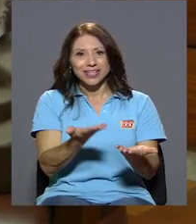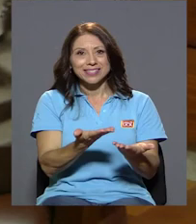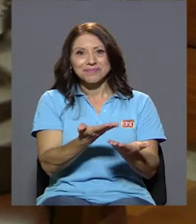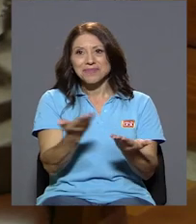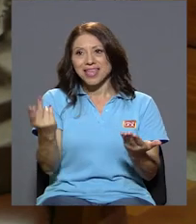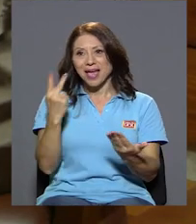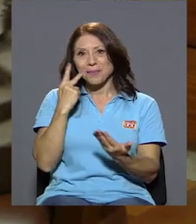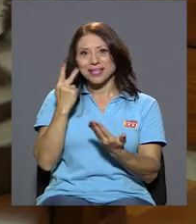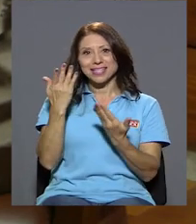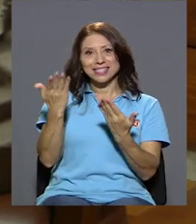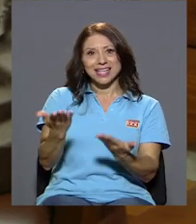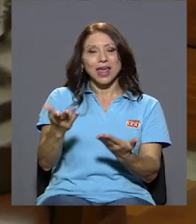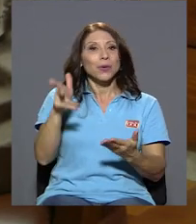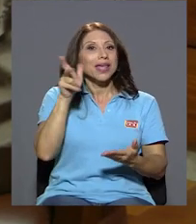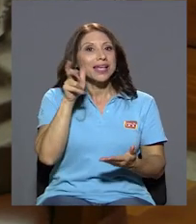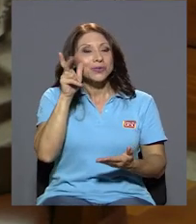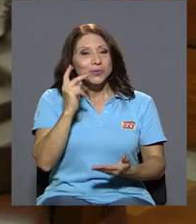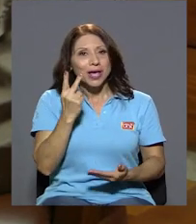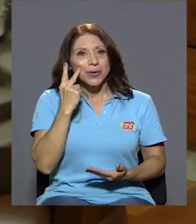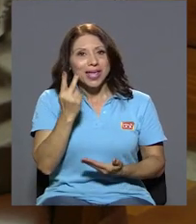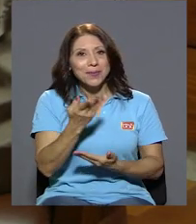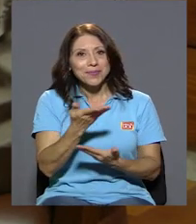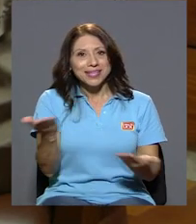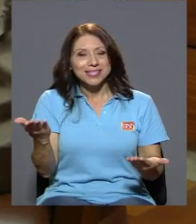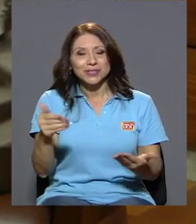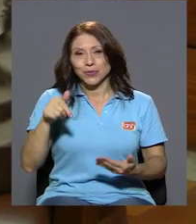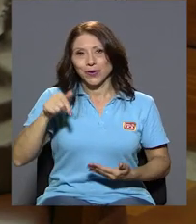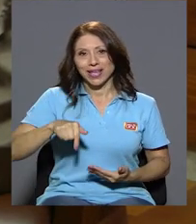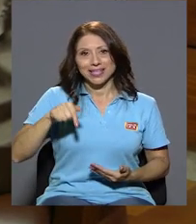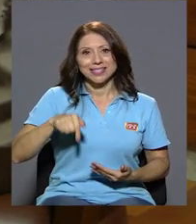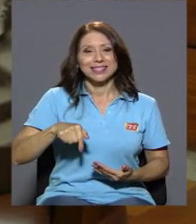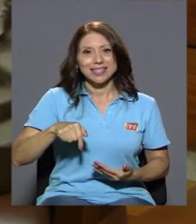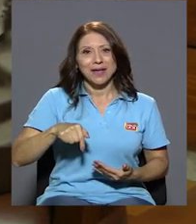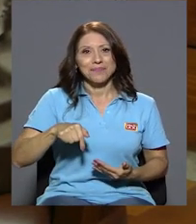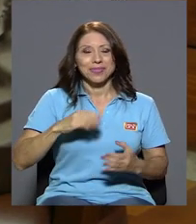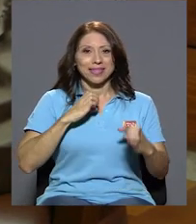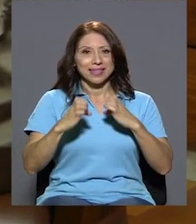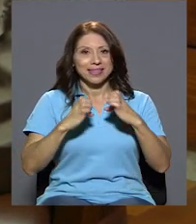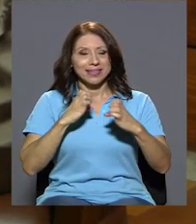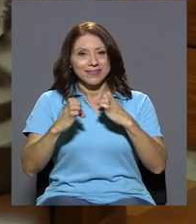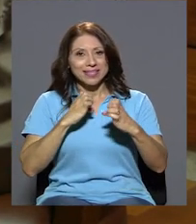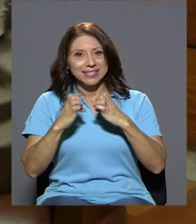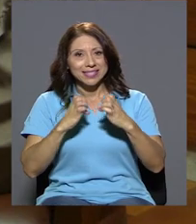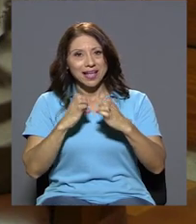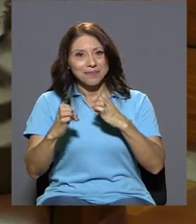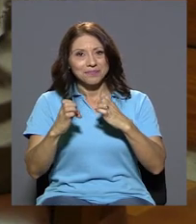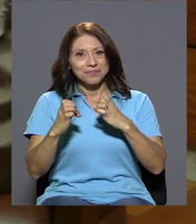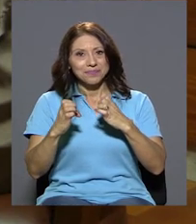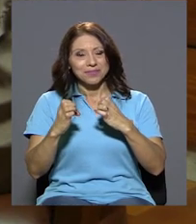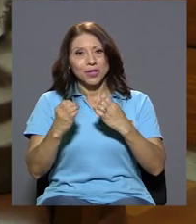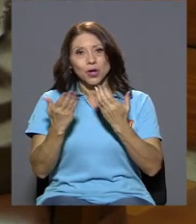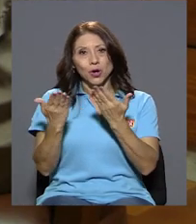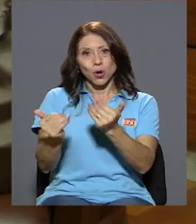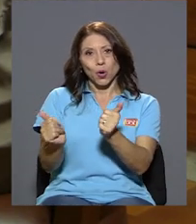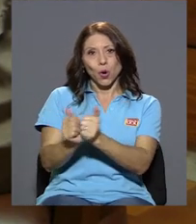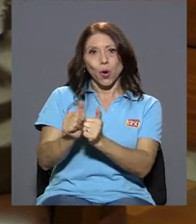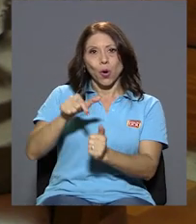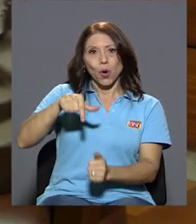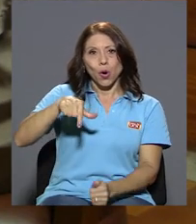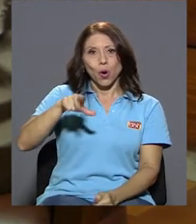quedan he presenciado que han escuchado y visto esta entrevista que he sostenido